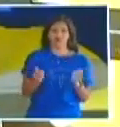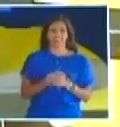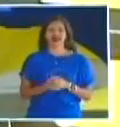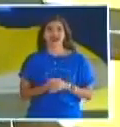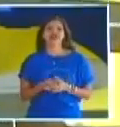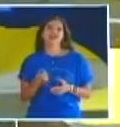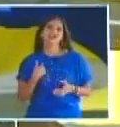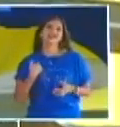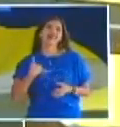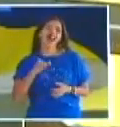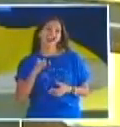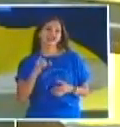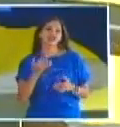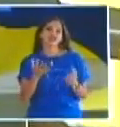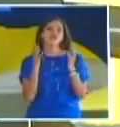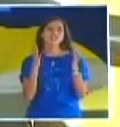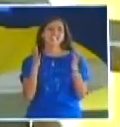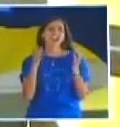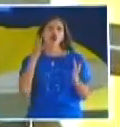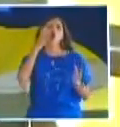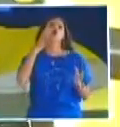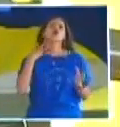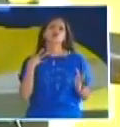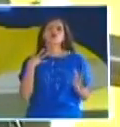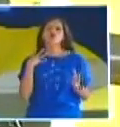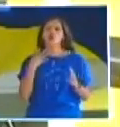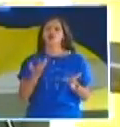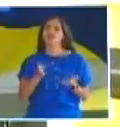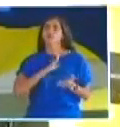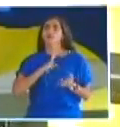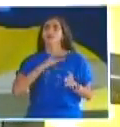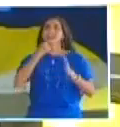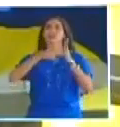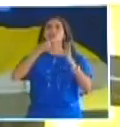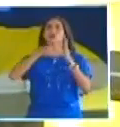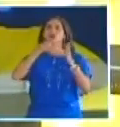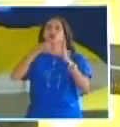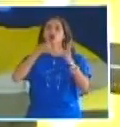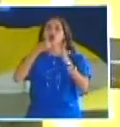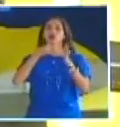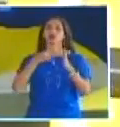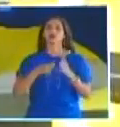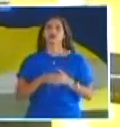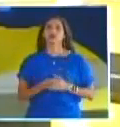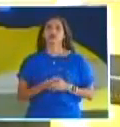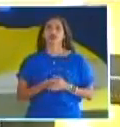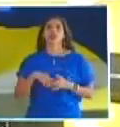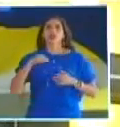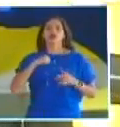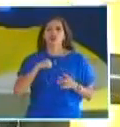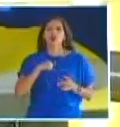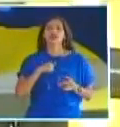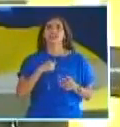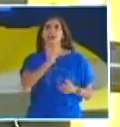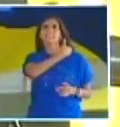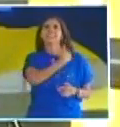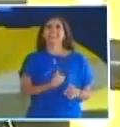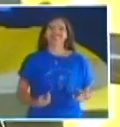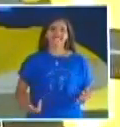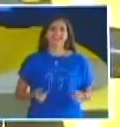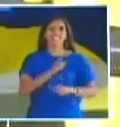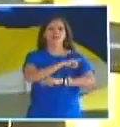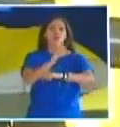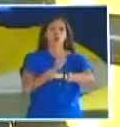un gran orgullo de pertenecer a una institución y por ello me están sancionando. Soy la presidenta de un poder